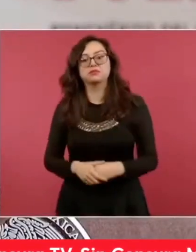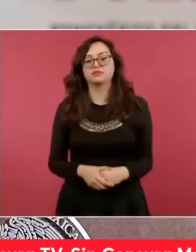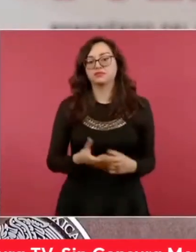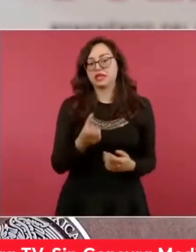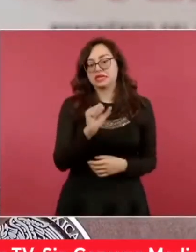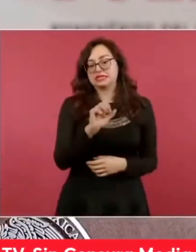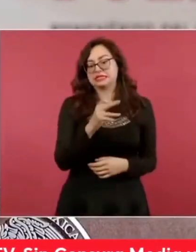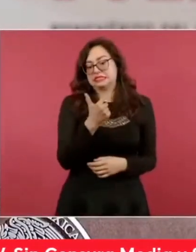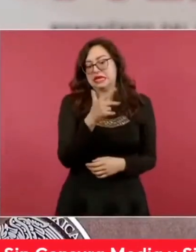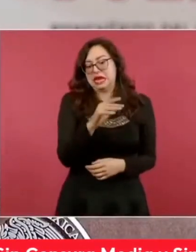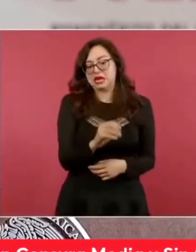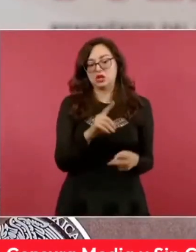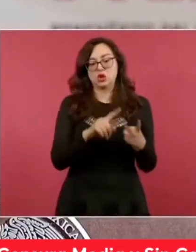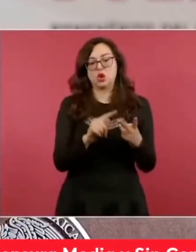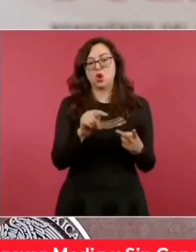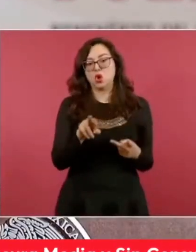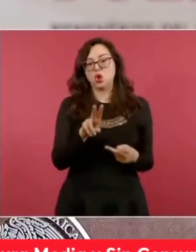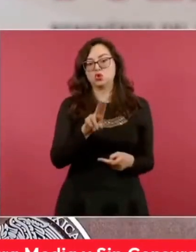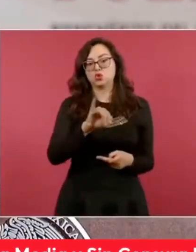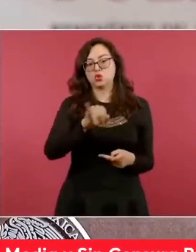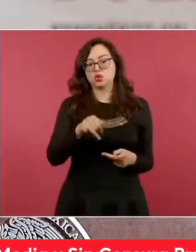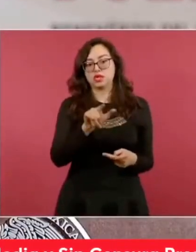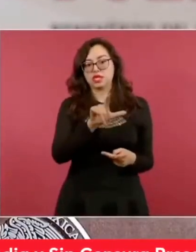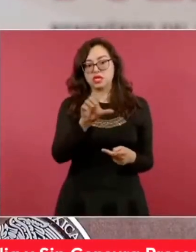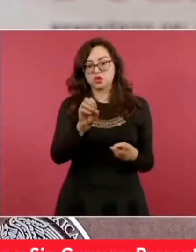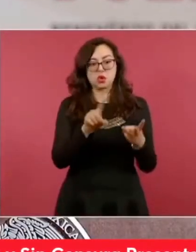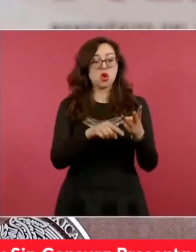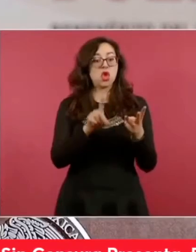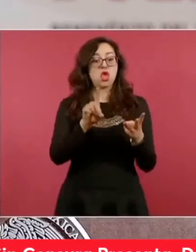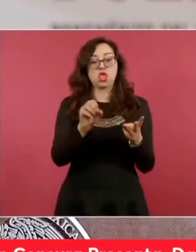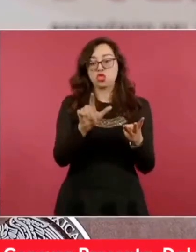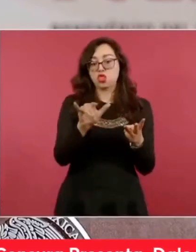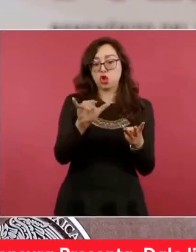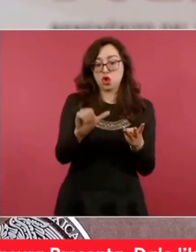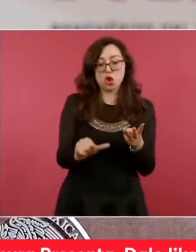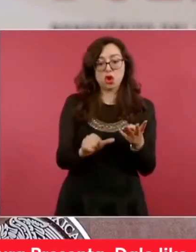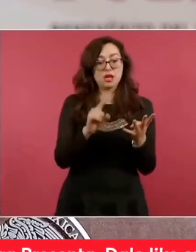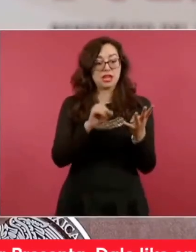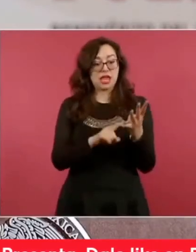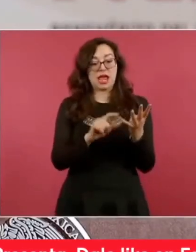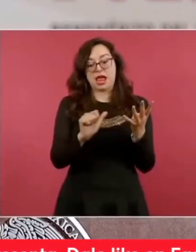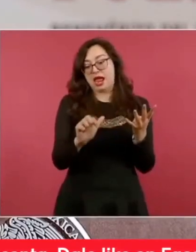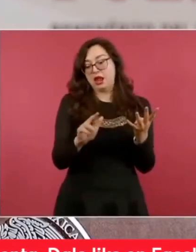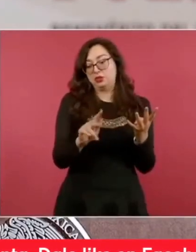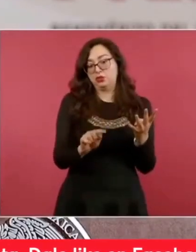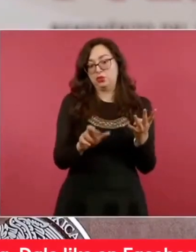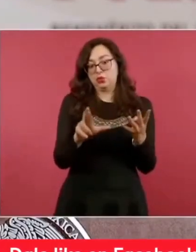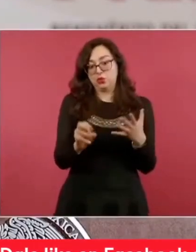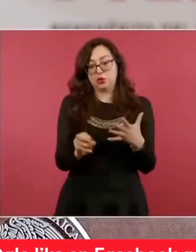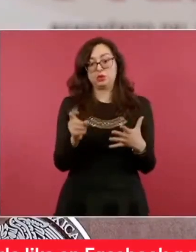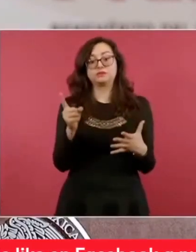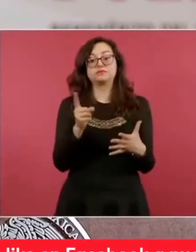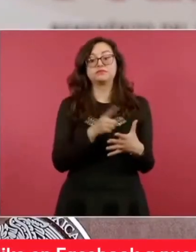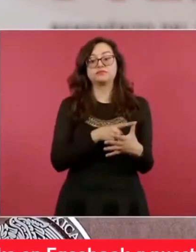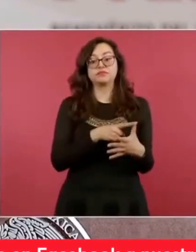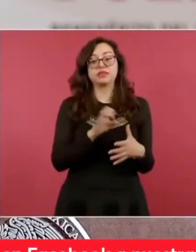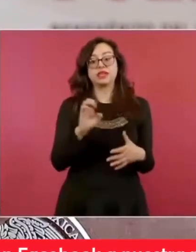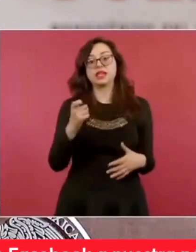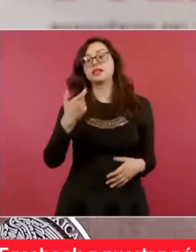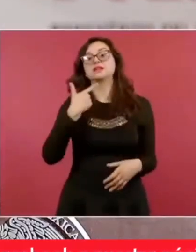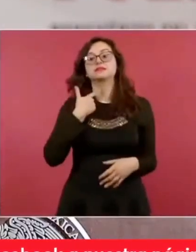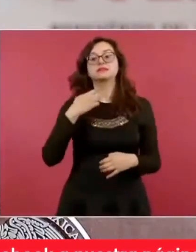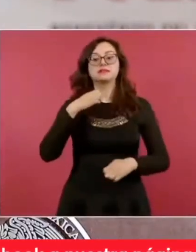Paco Calderón y Dolia Esteves, Arturo Sagurucán, por supuesto, y hasta una ex